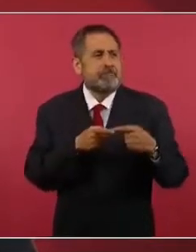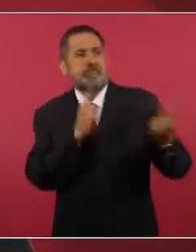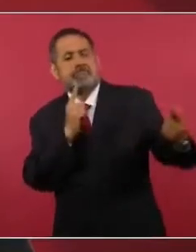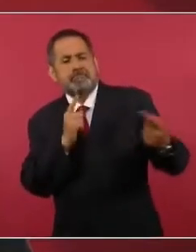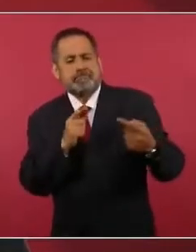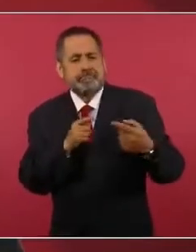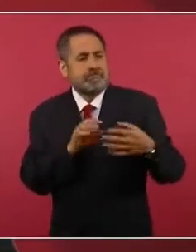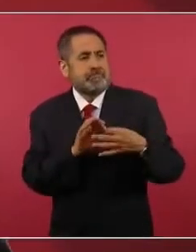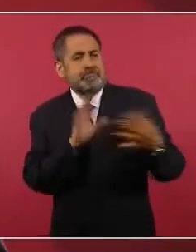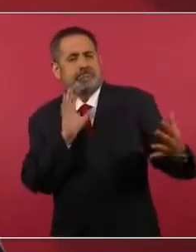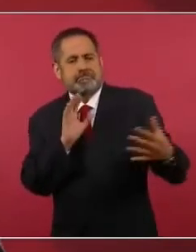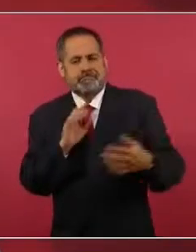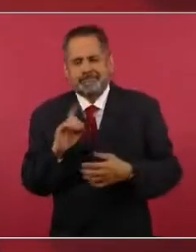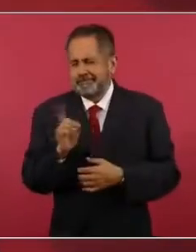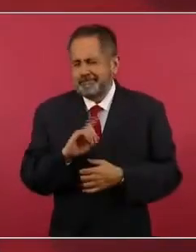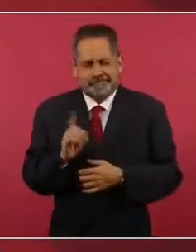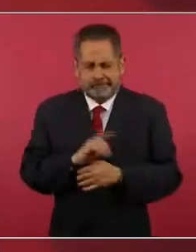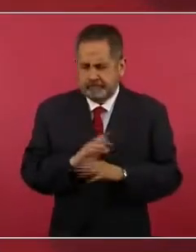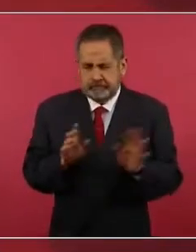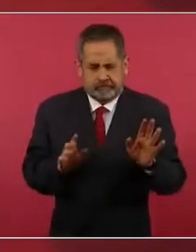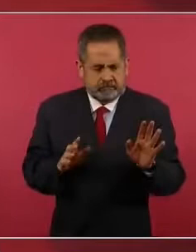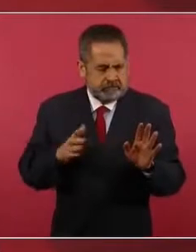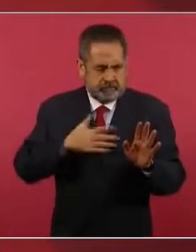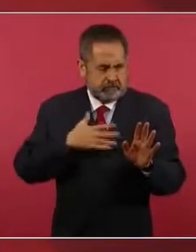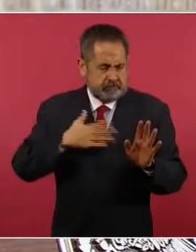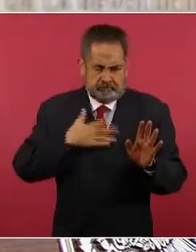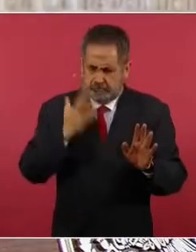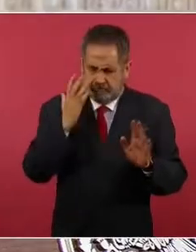sencillamente pues